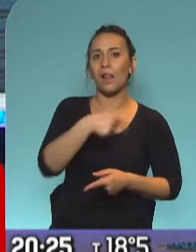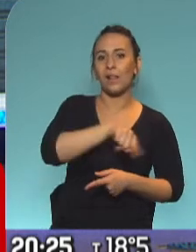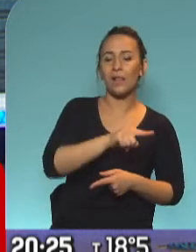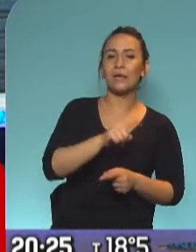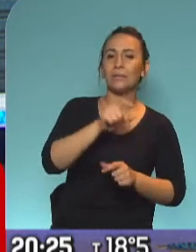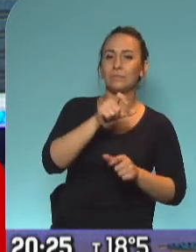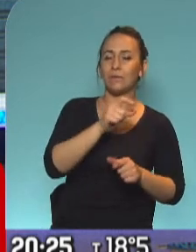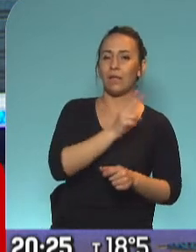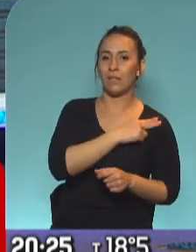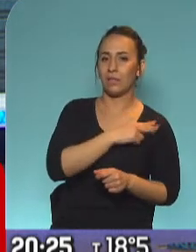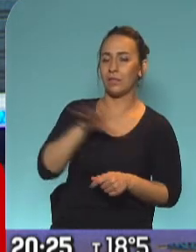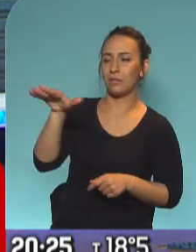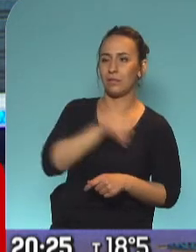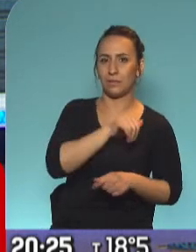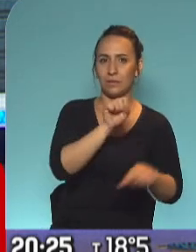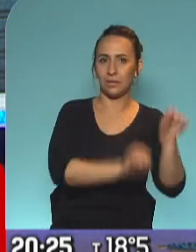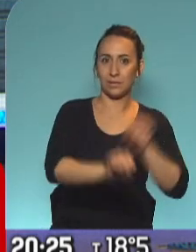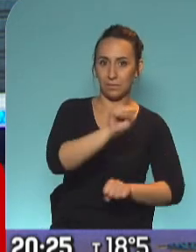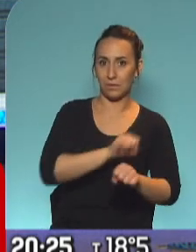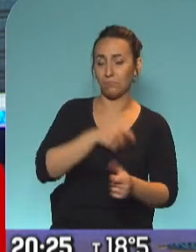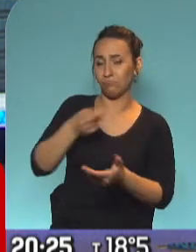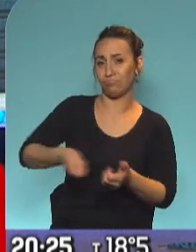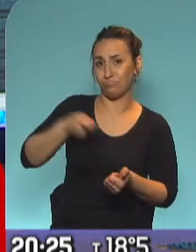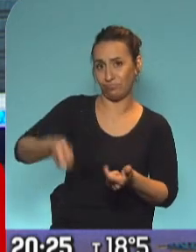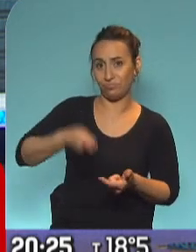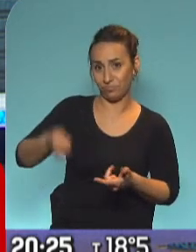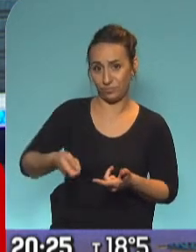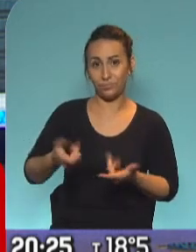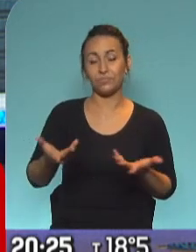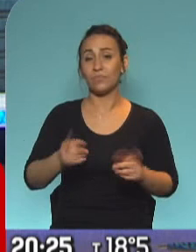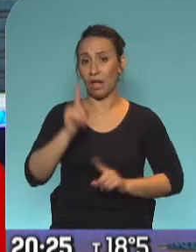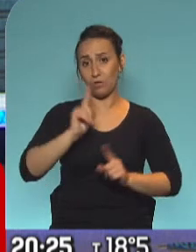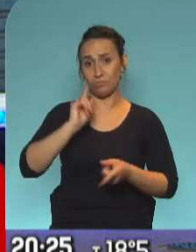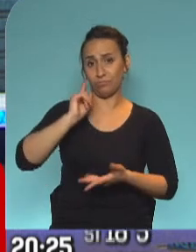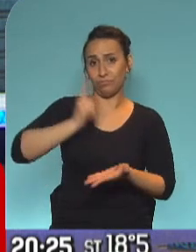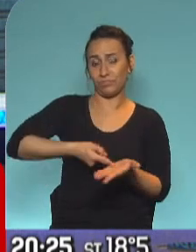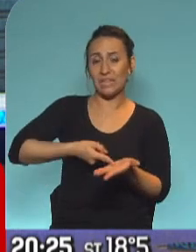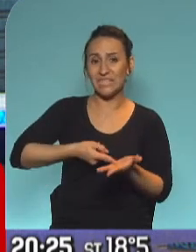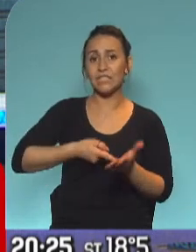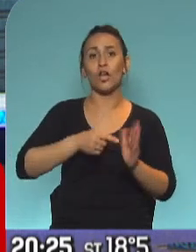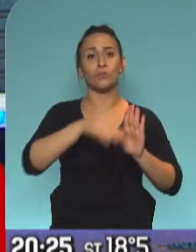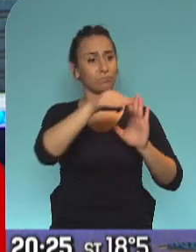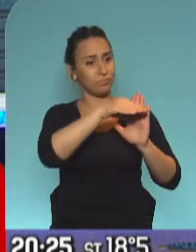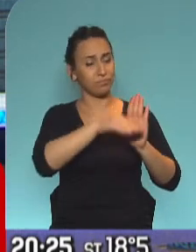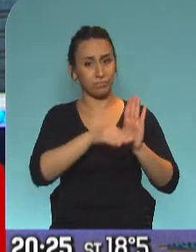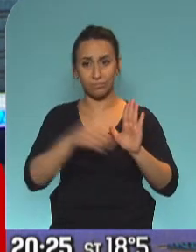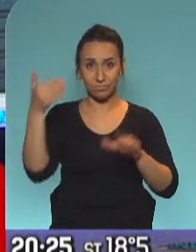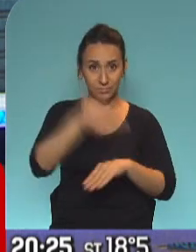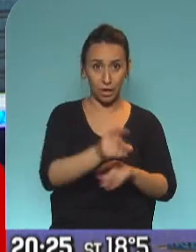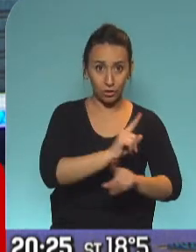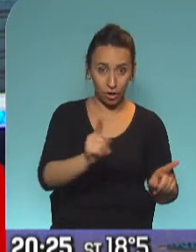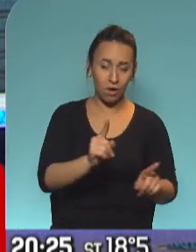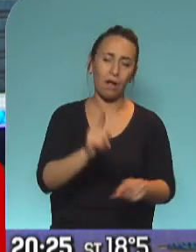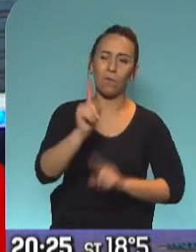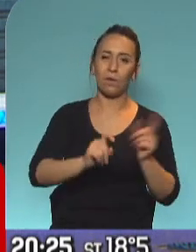vemos que muchos no cumplieron con esta nueva disposición que se implementó en el medio la pandemia y por eso el servicio doméstico fue uno de los más afectados